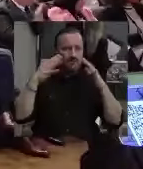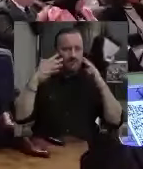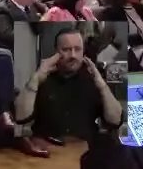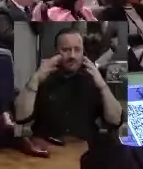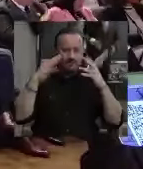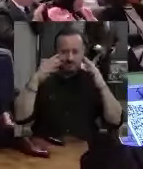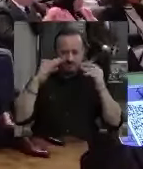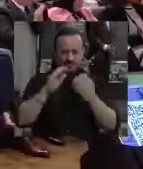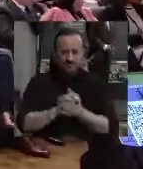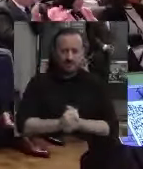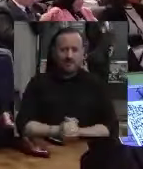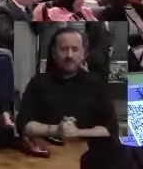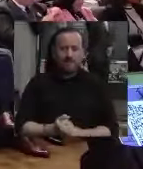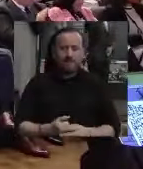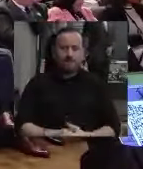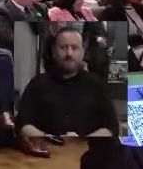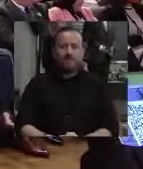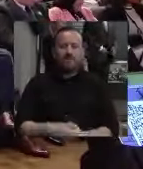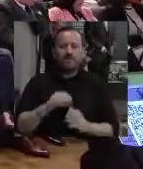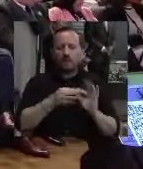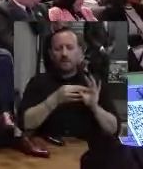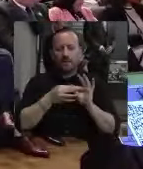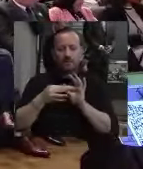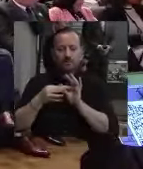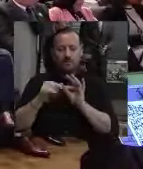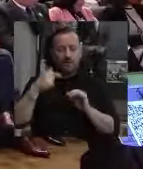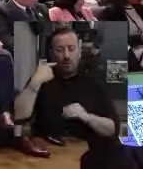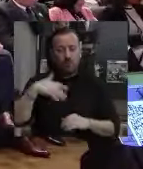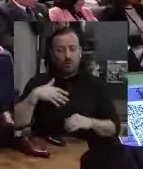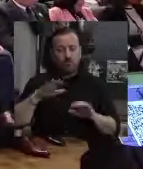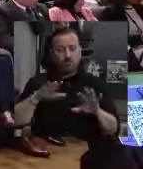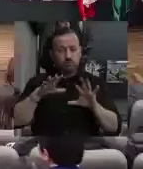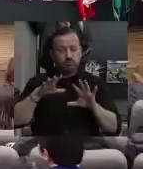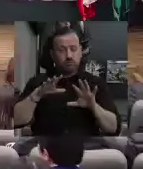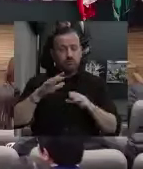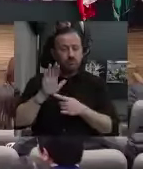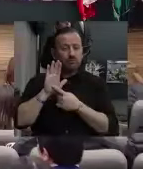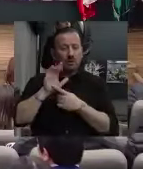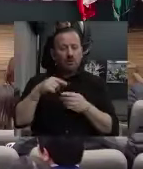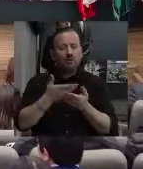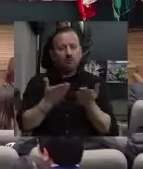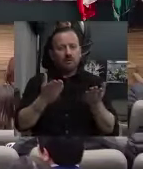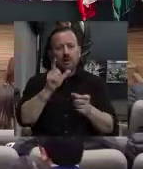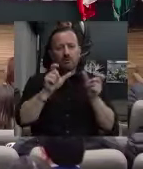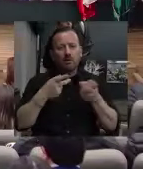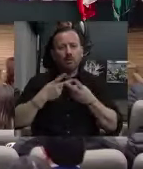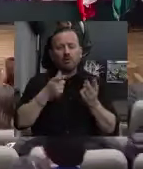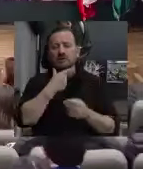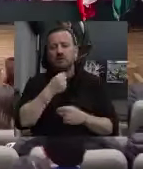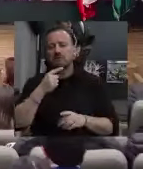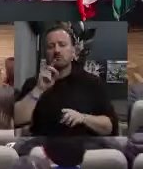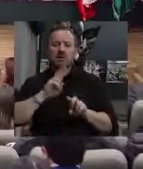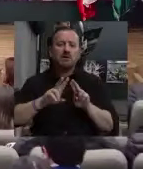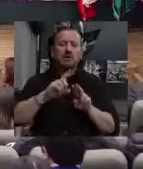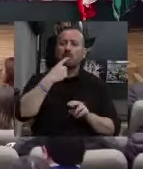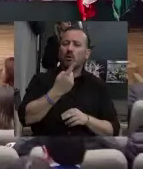rector bueno agradecer nuevamente cierto esta importante presentación y dar el pase al público si es que quiere realizar alguna